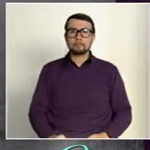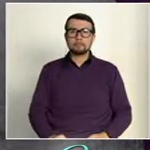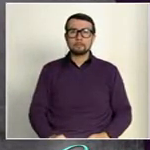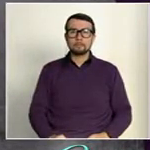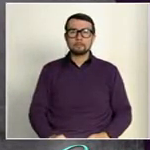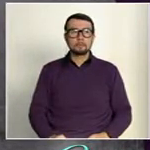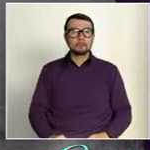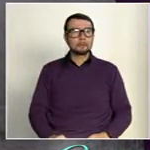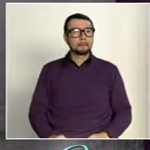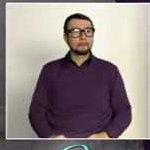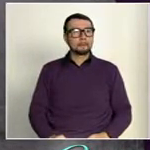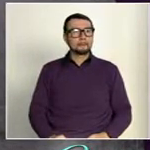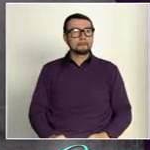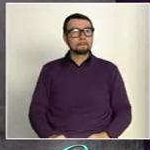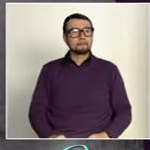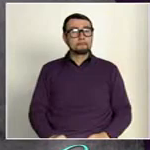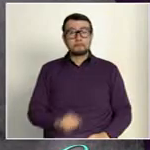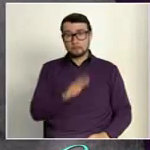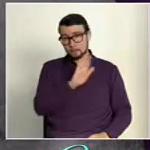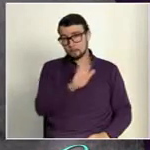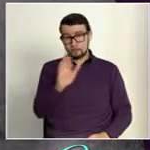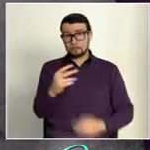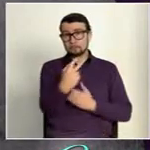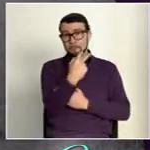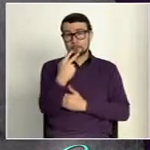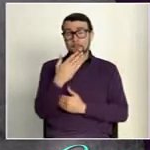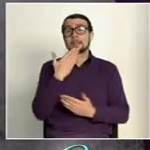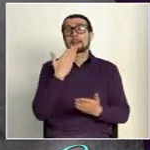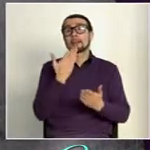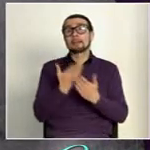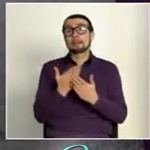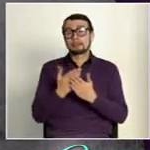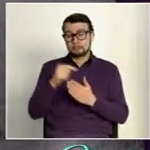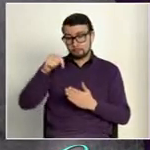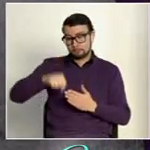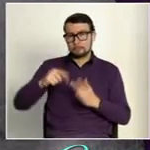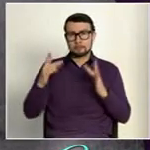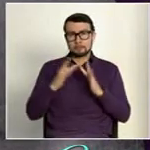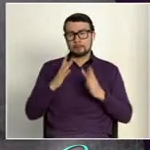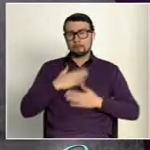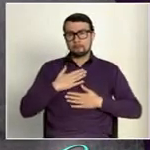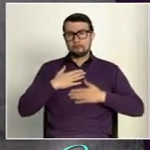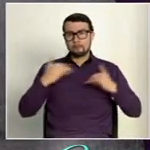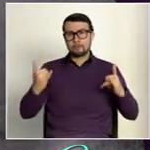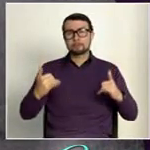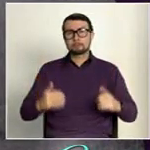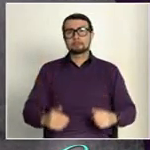319-330-3816. A todos ustedes, muchas gracias por estar con nosotros. Felicidades.